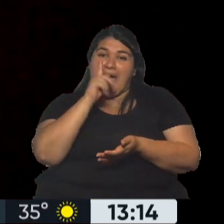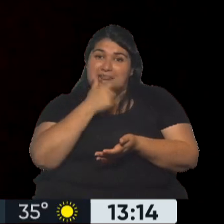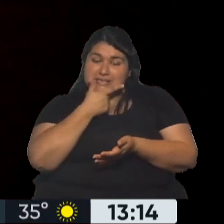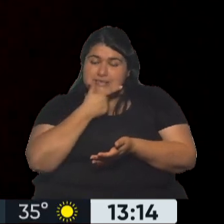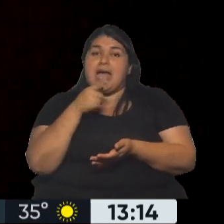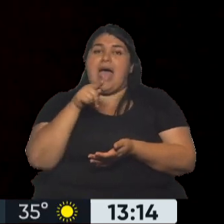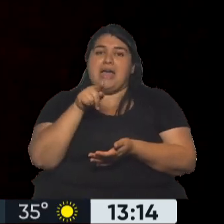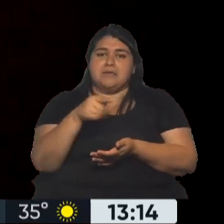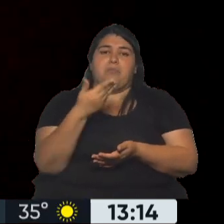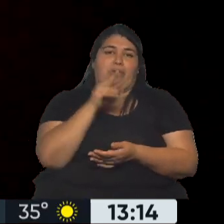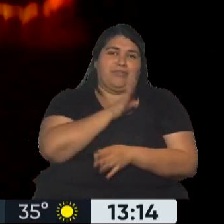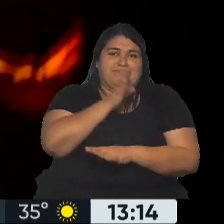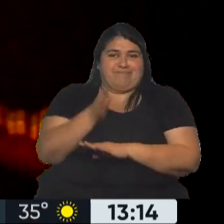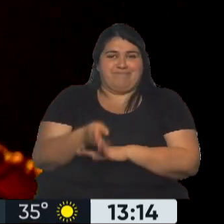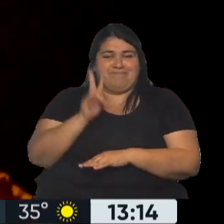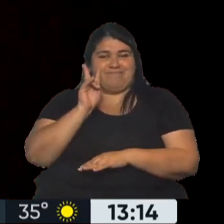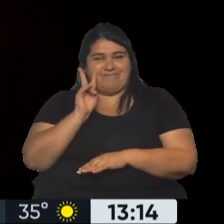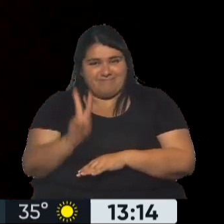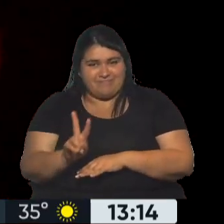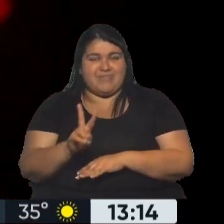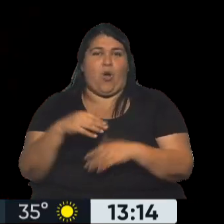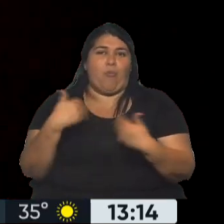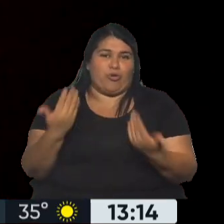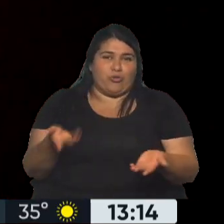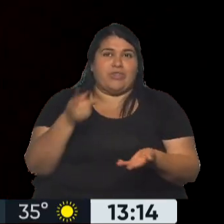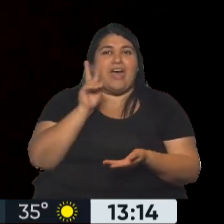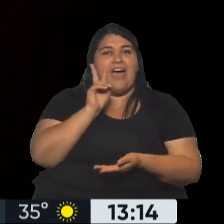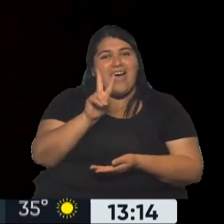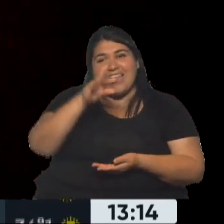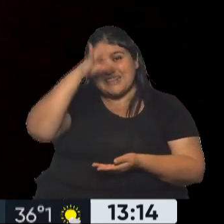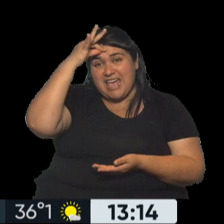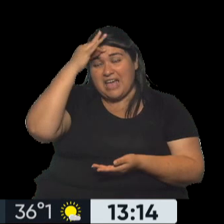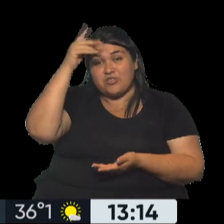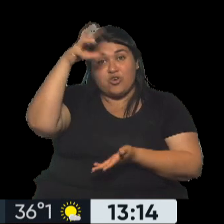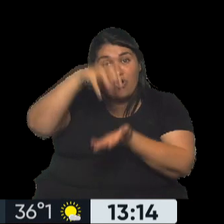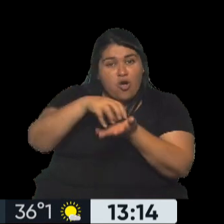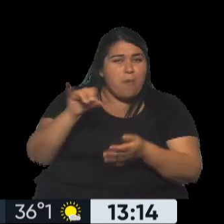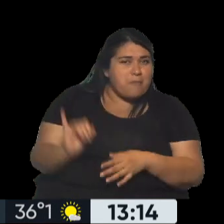es imperdible. No dejen pasar esta oportunidad de encontrarse con el teatro del mejor, con unas